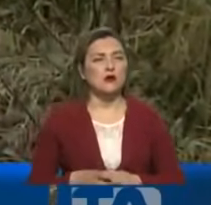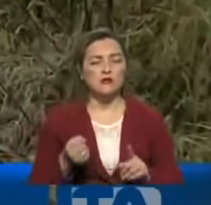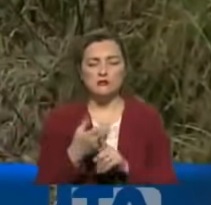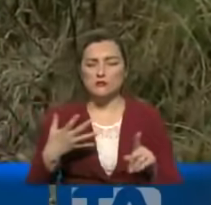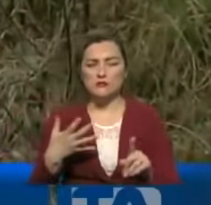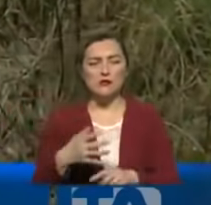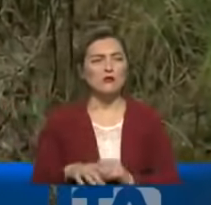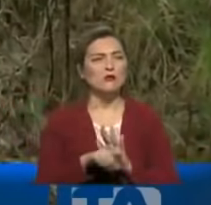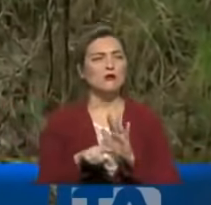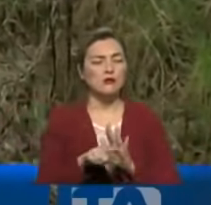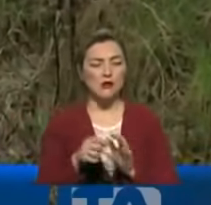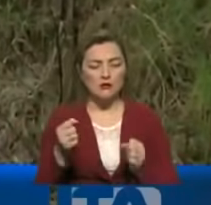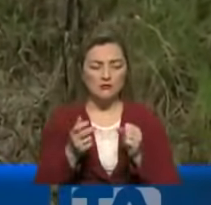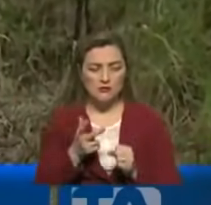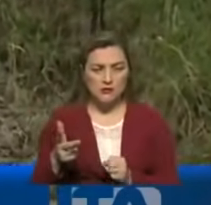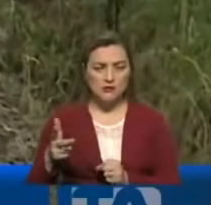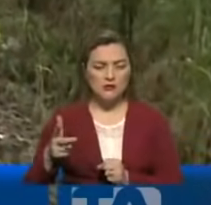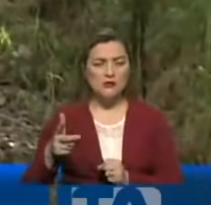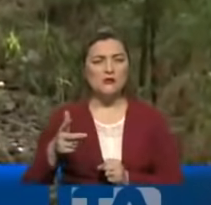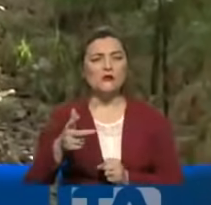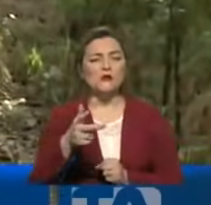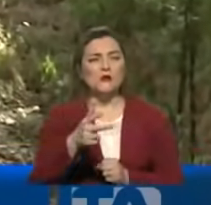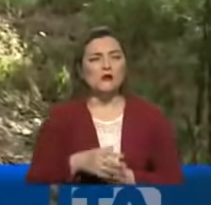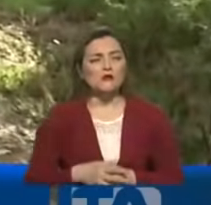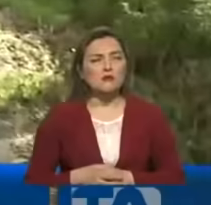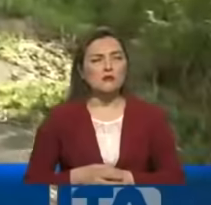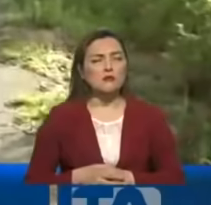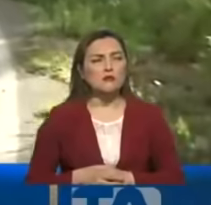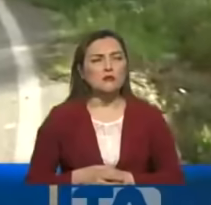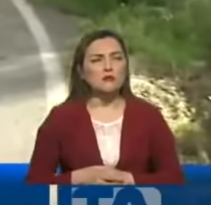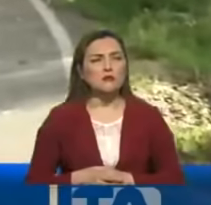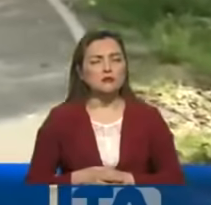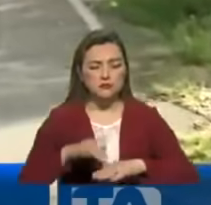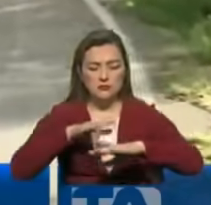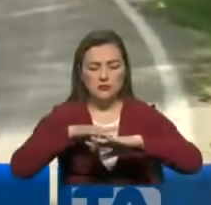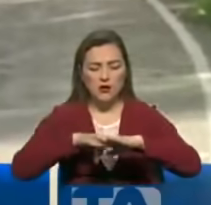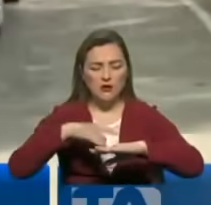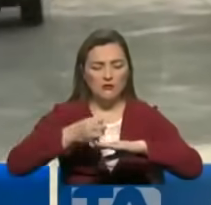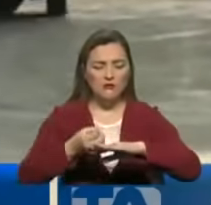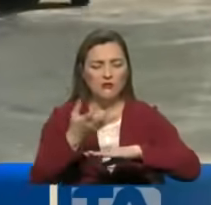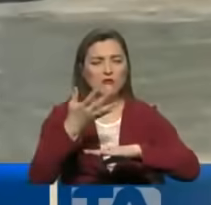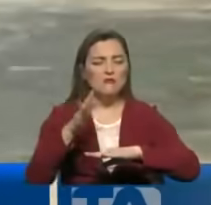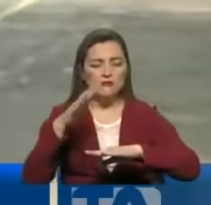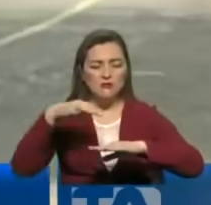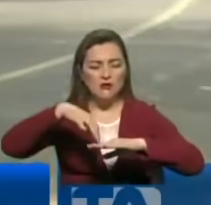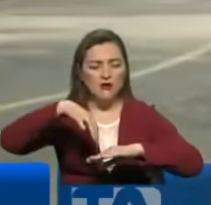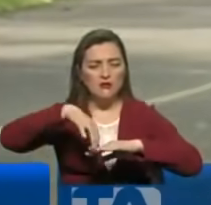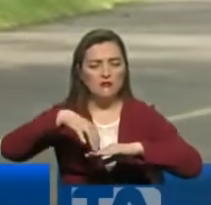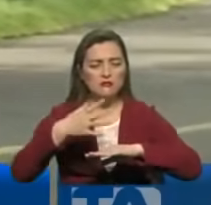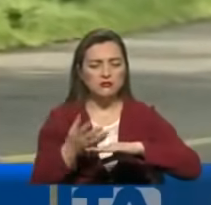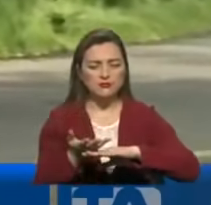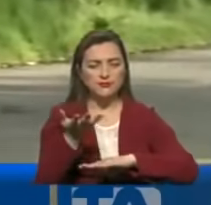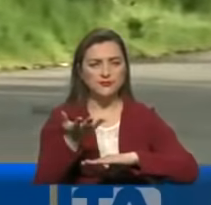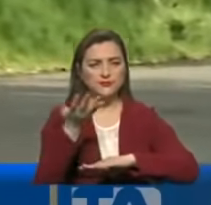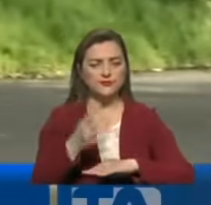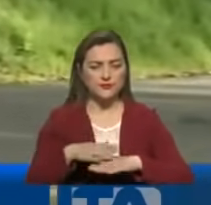las entradas principales que baja el agua de aquí, que justamente están tapadas todas las cunetas, todas las bases que se va el agua, nos